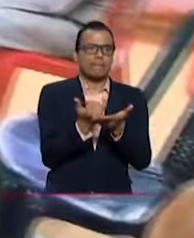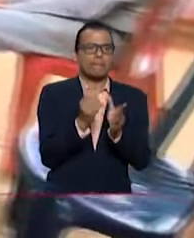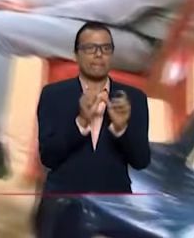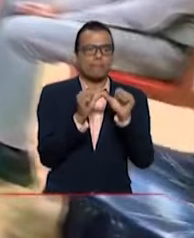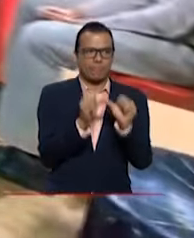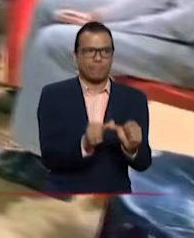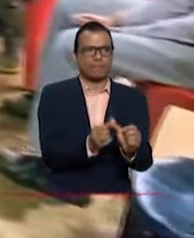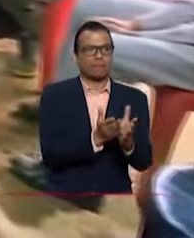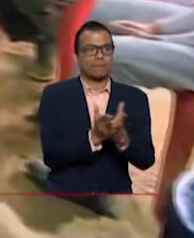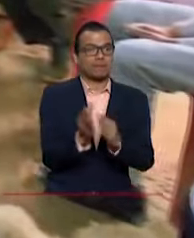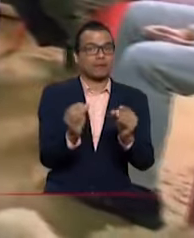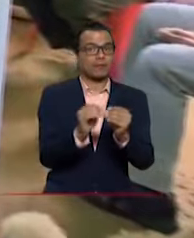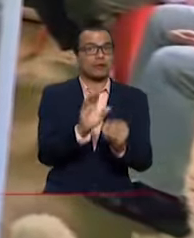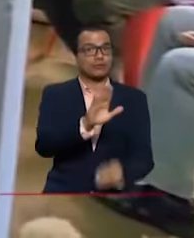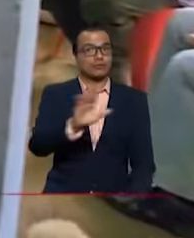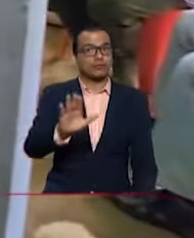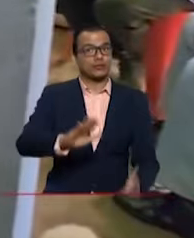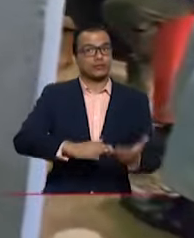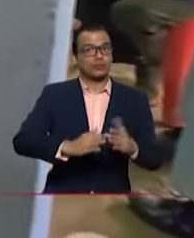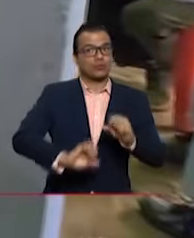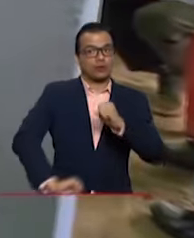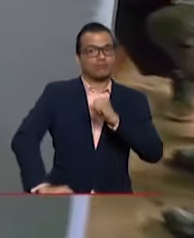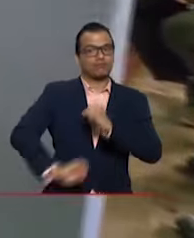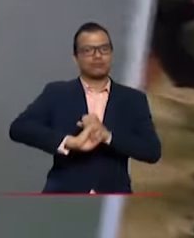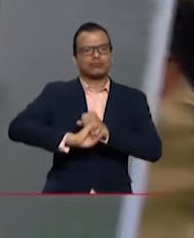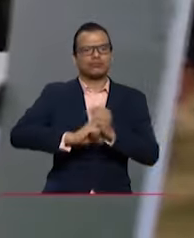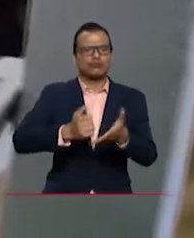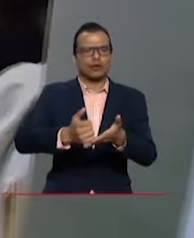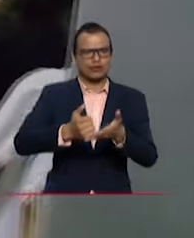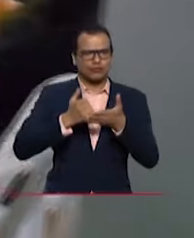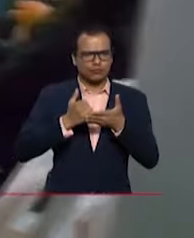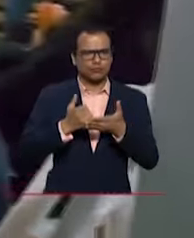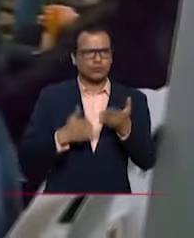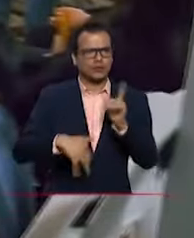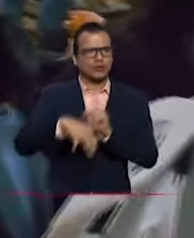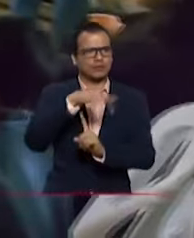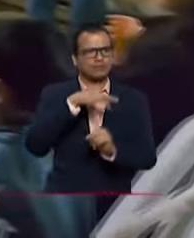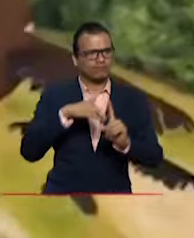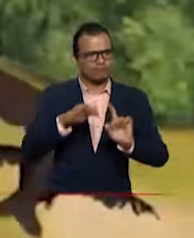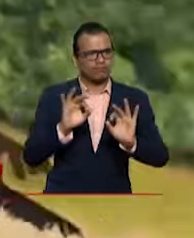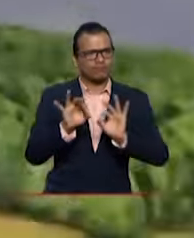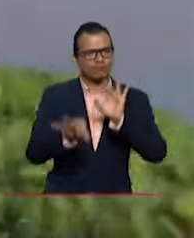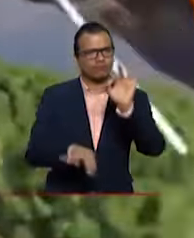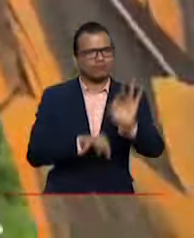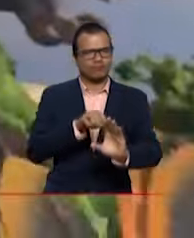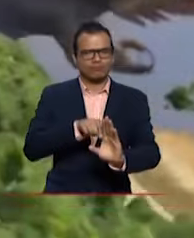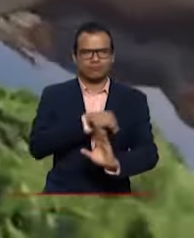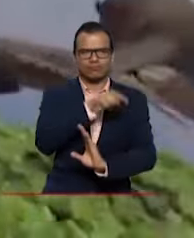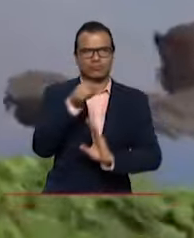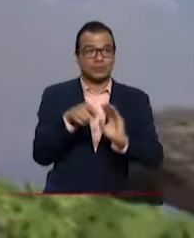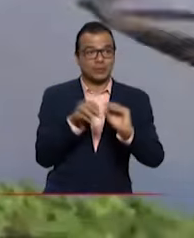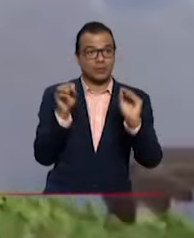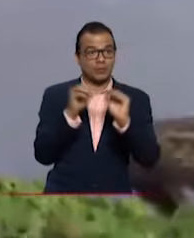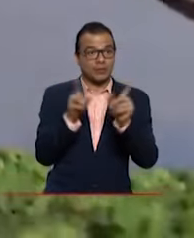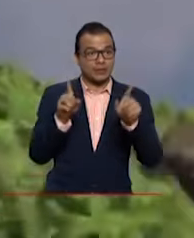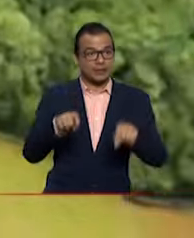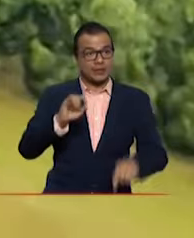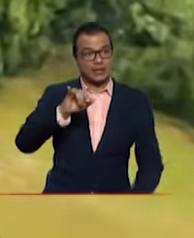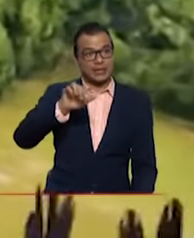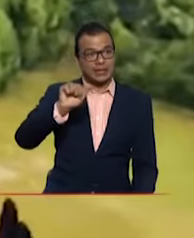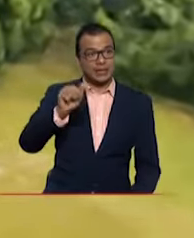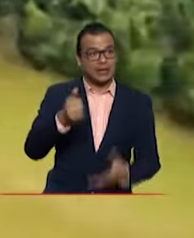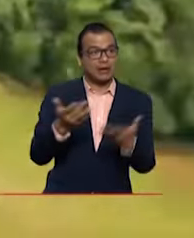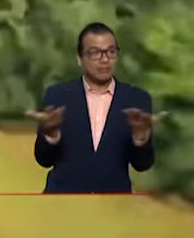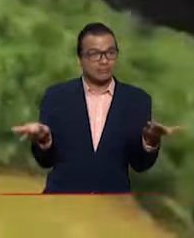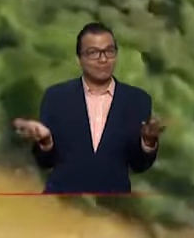comunidad es un pilar importante para los procesos de conservación y educación ambiental de nuestra zona. El metaverso también hizo parte de esta primera